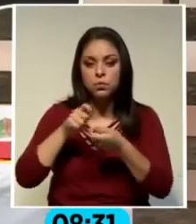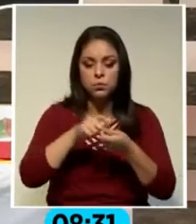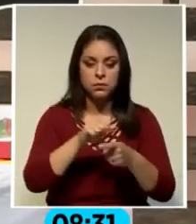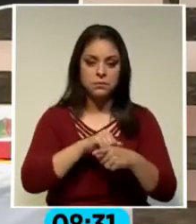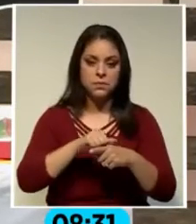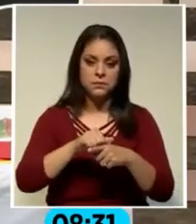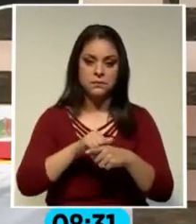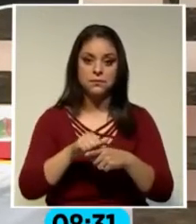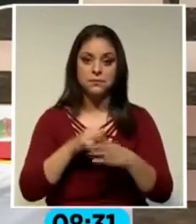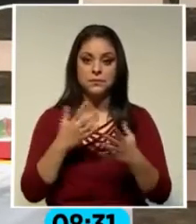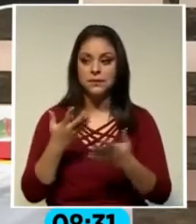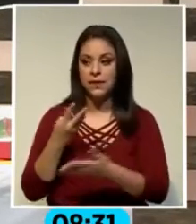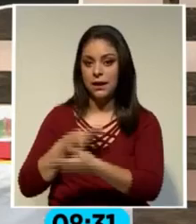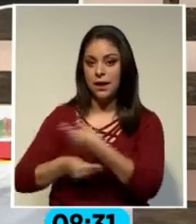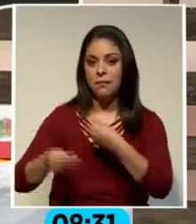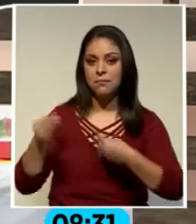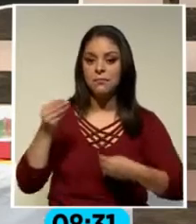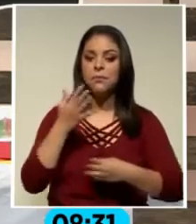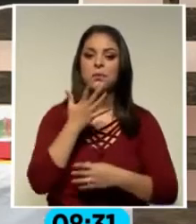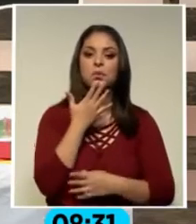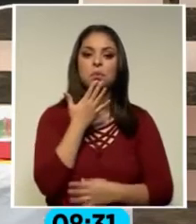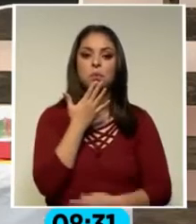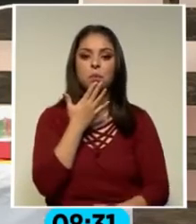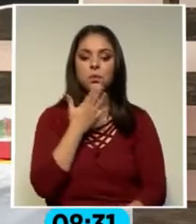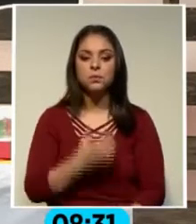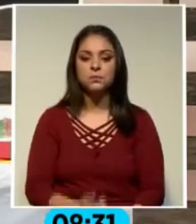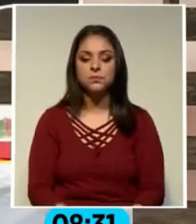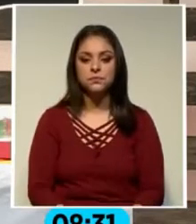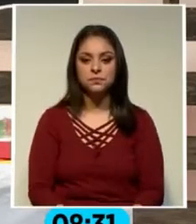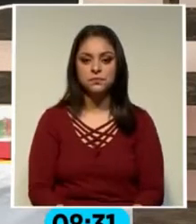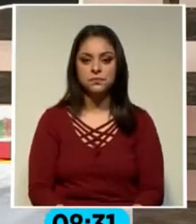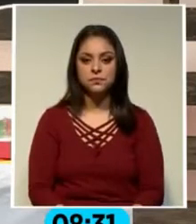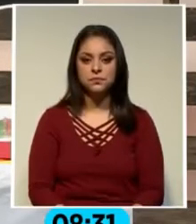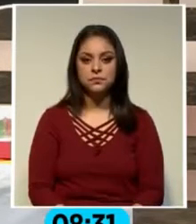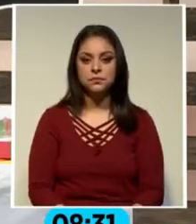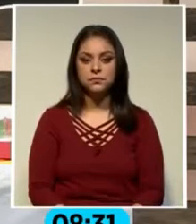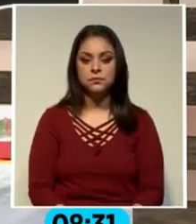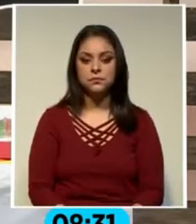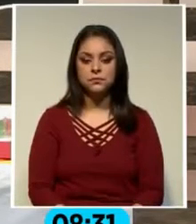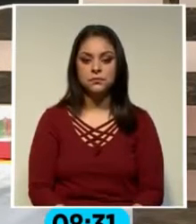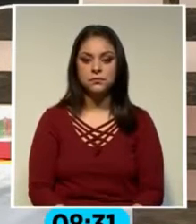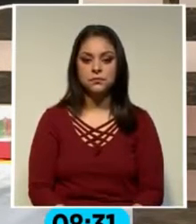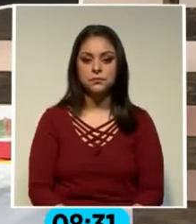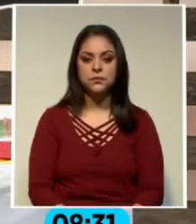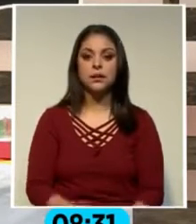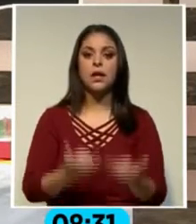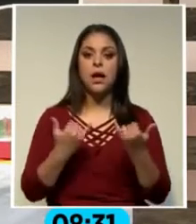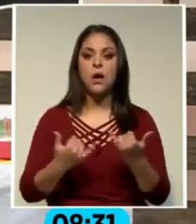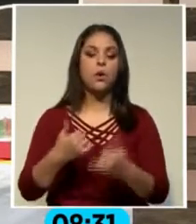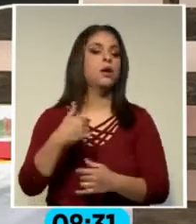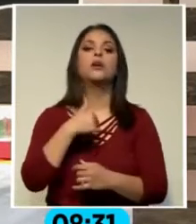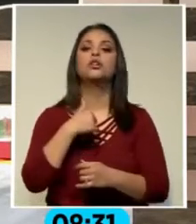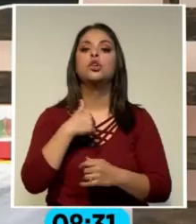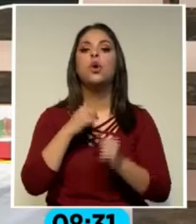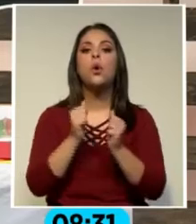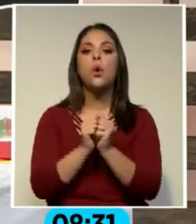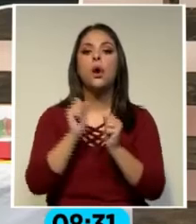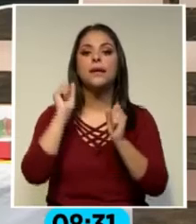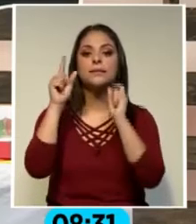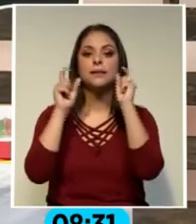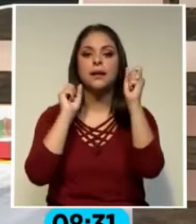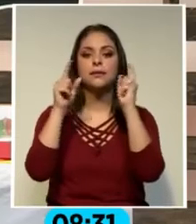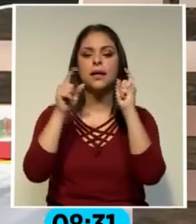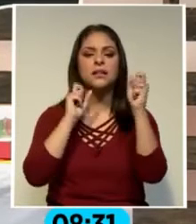mi Ale, ¿quieres este color? Sí, me lo prestas, por favor. Con mucho gusto. Gracias. Y ahora sí, ahí está. Voy yo con la estrella. La estrella la voy a